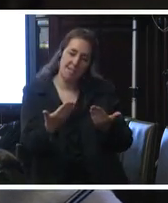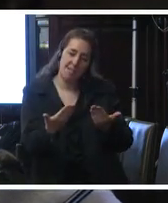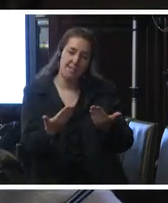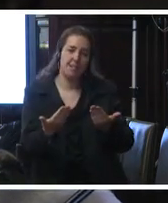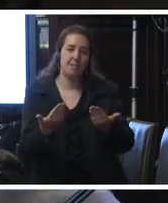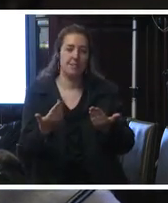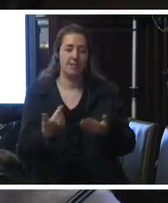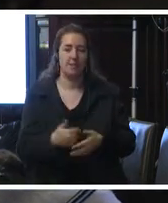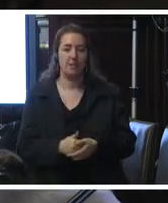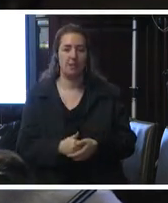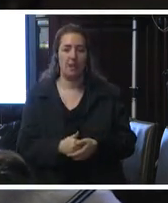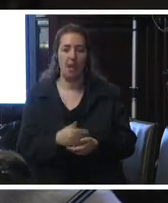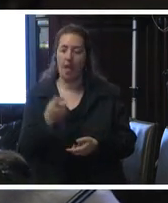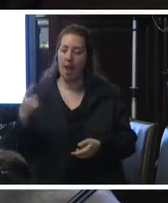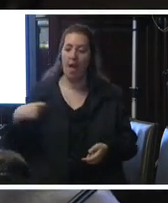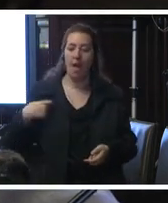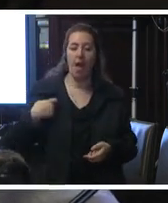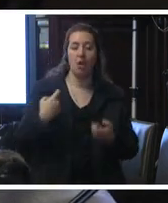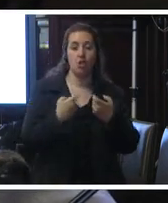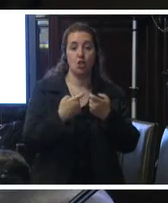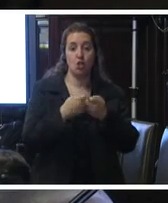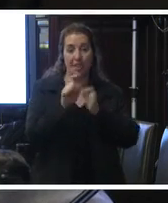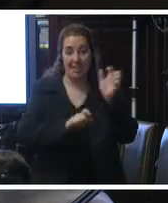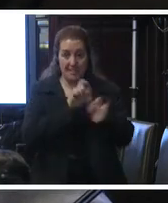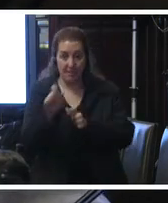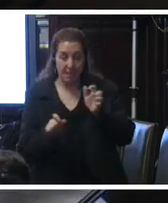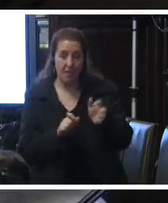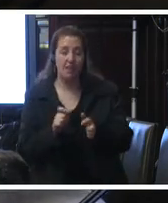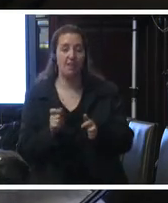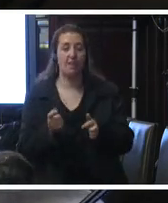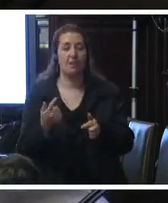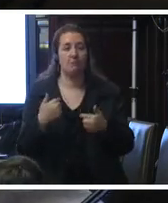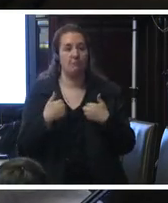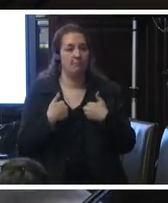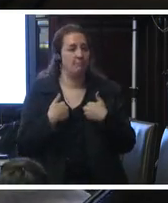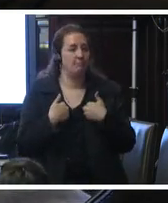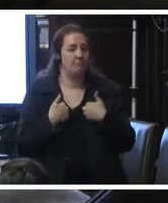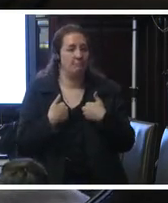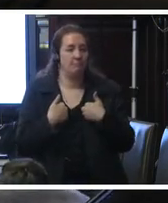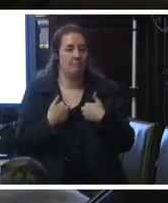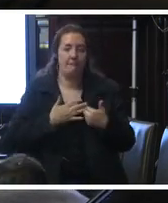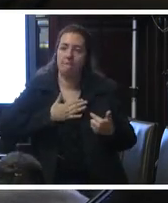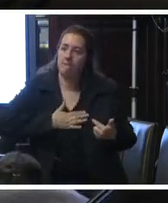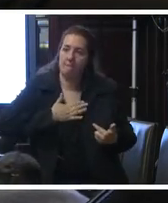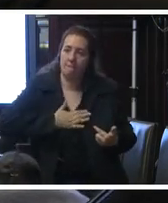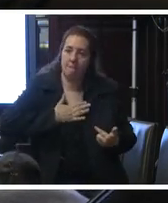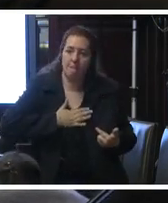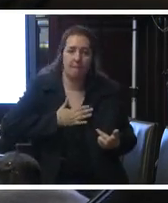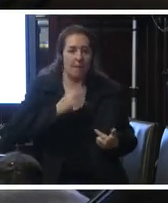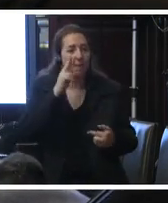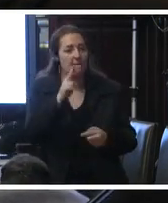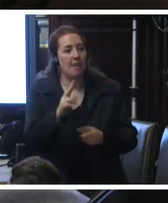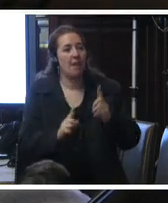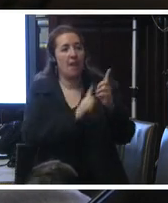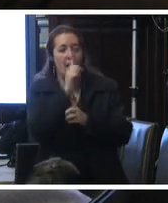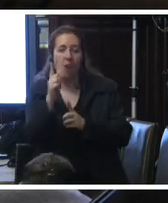to civil society here and so on. I'm very happy to see some friendly faces